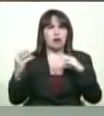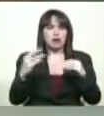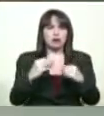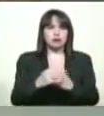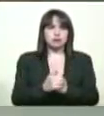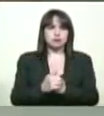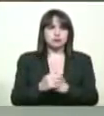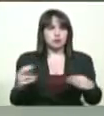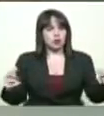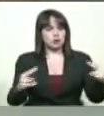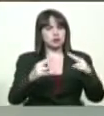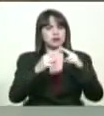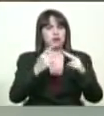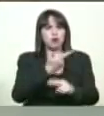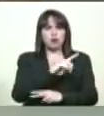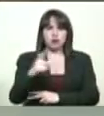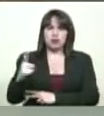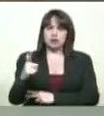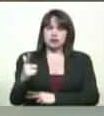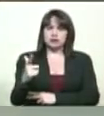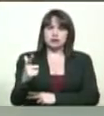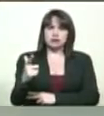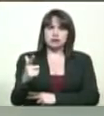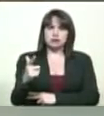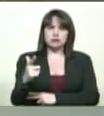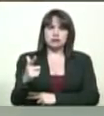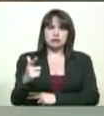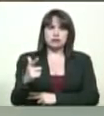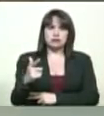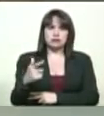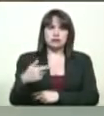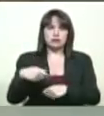y nos conseguimos un taxista con un carro accidentado